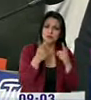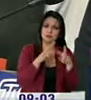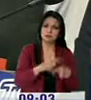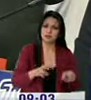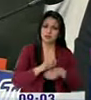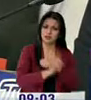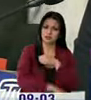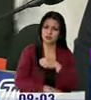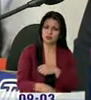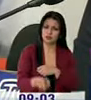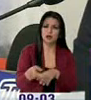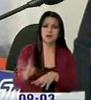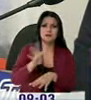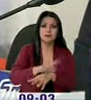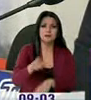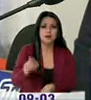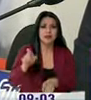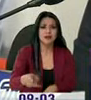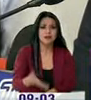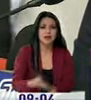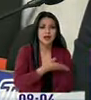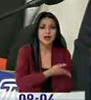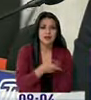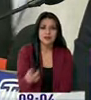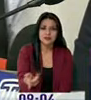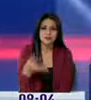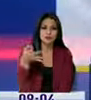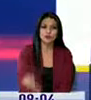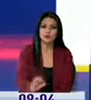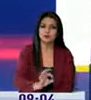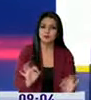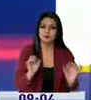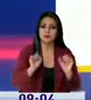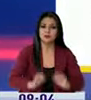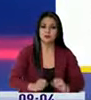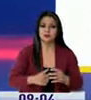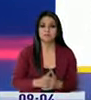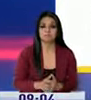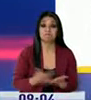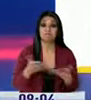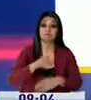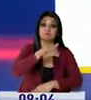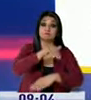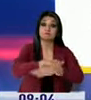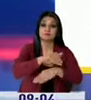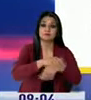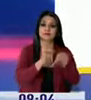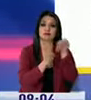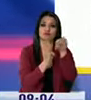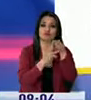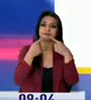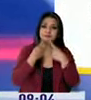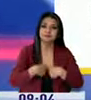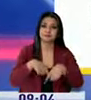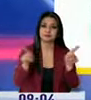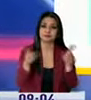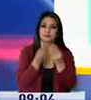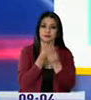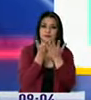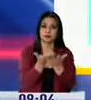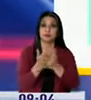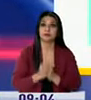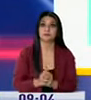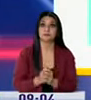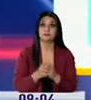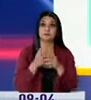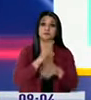una sanción que la Asamblea la podría hacer por mal cumplimiento. En horas de la tarde, la superintendencia envió un comunicado en el que informó